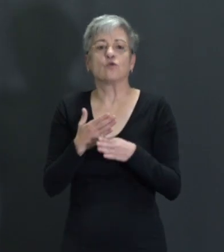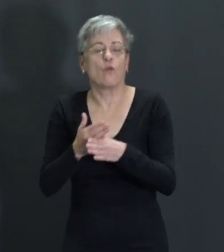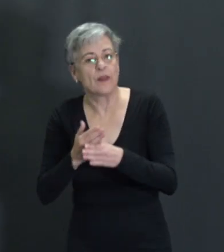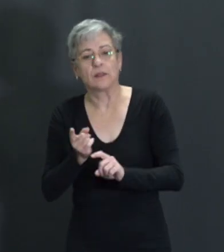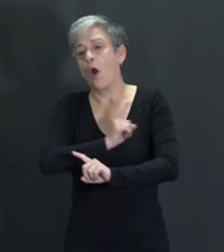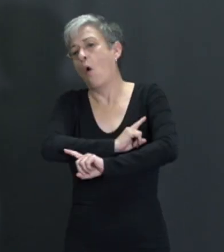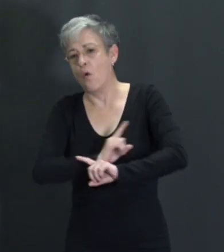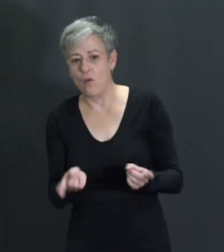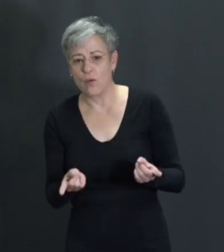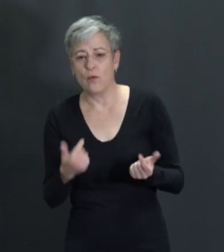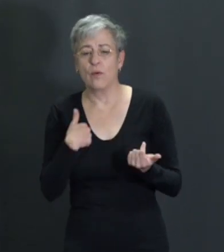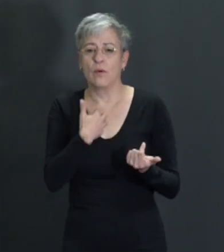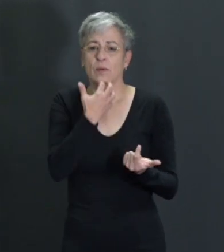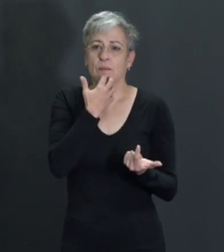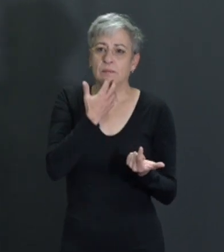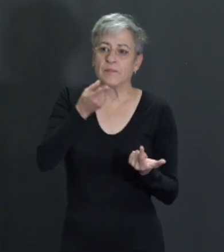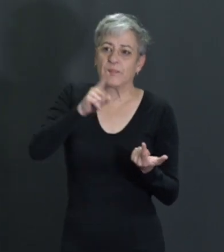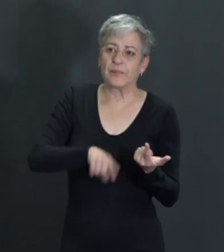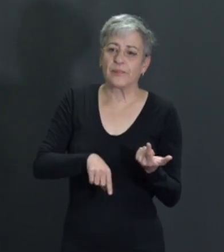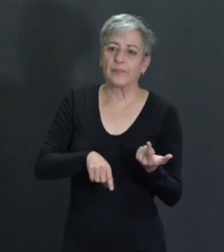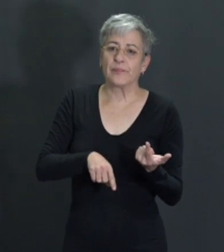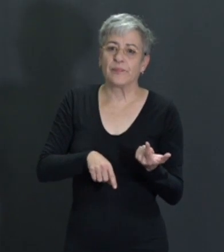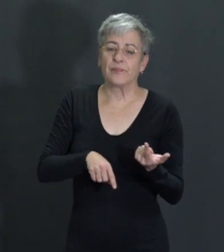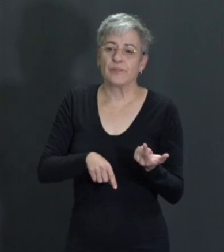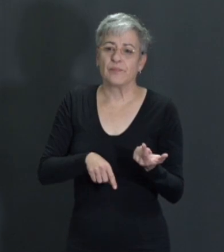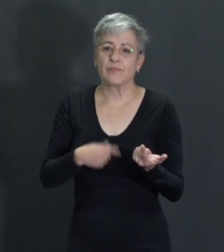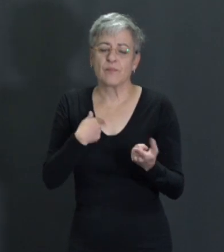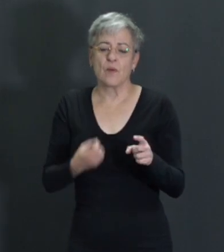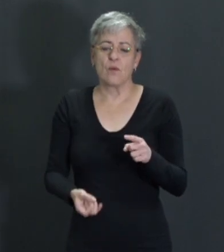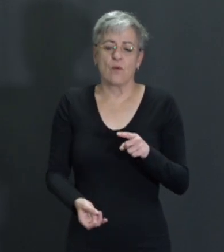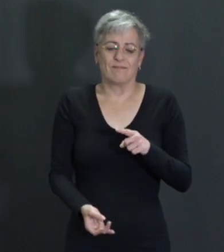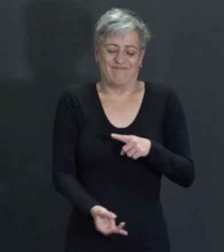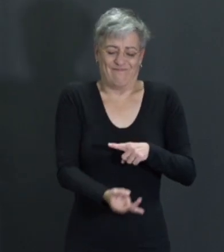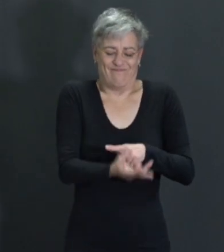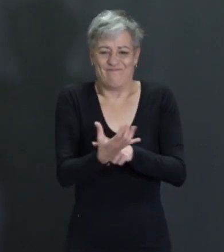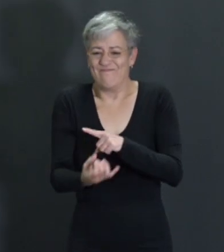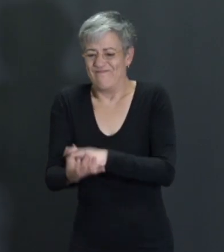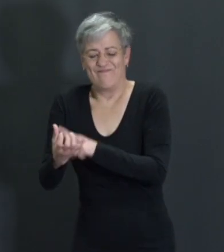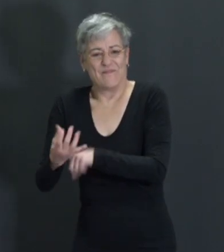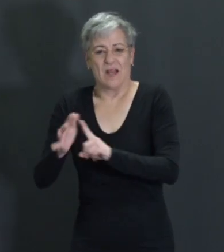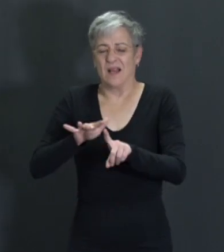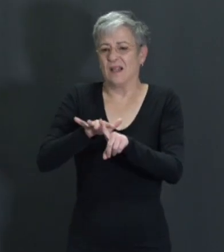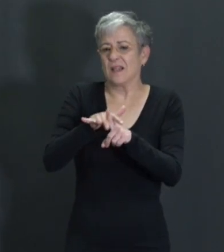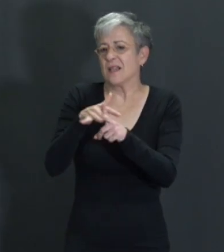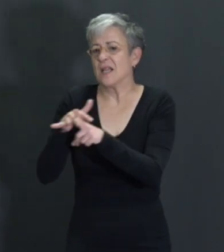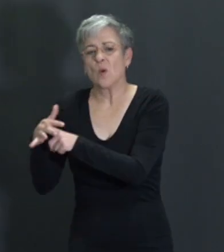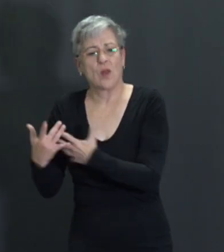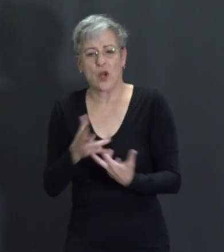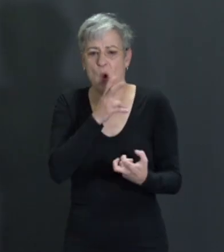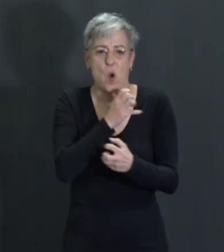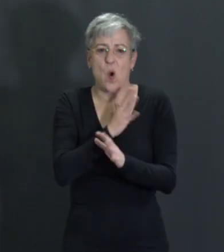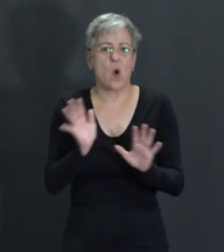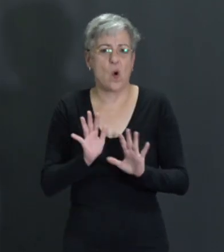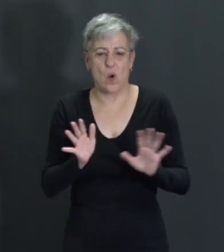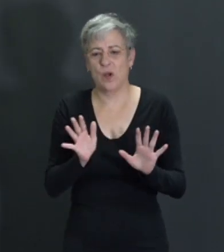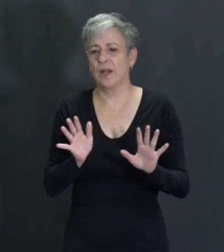insuficiente y la generación de situaciones terribles como las que vivimos, entre otras cosas, pues